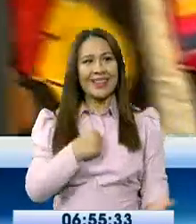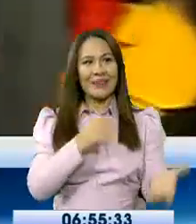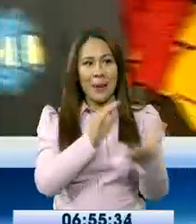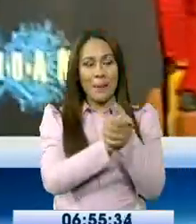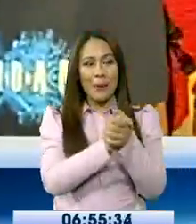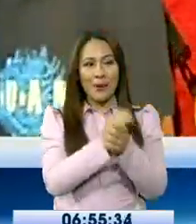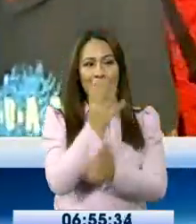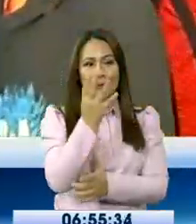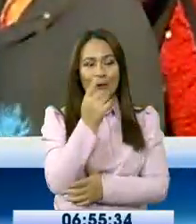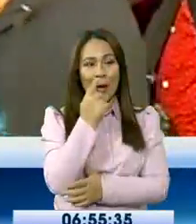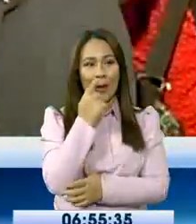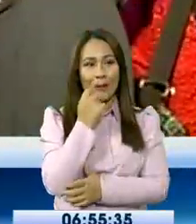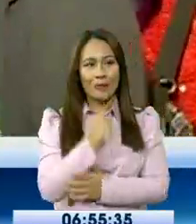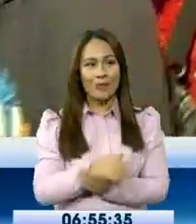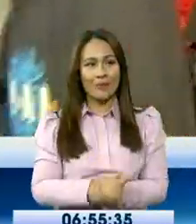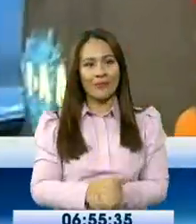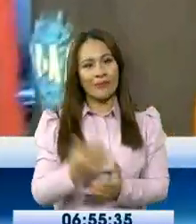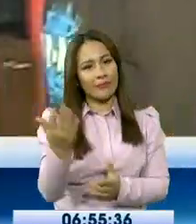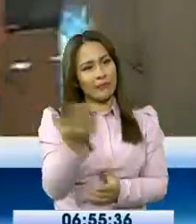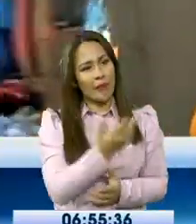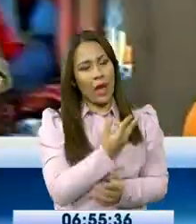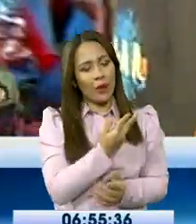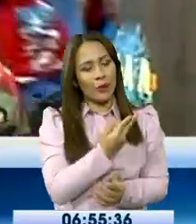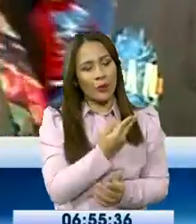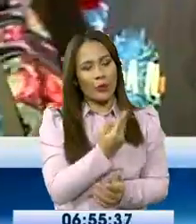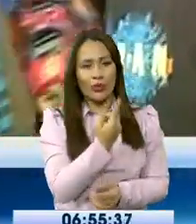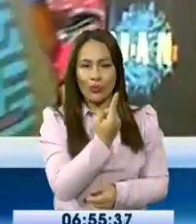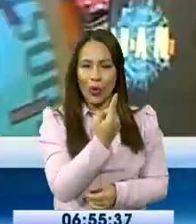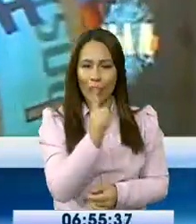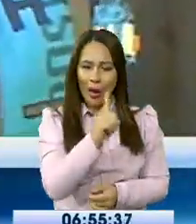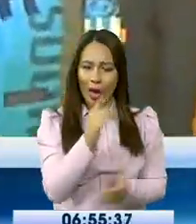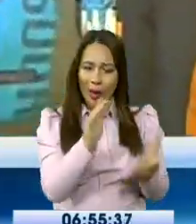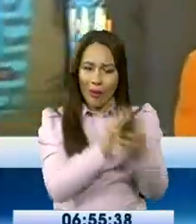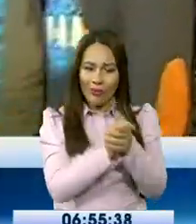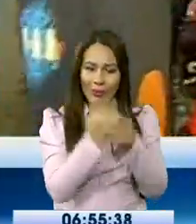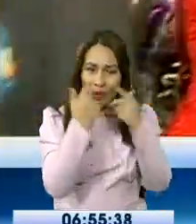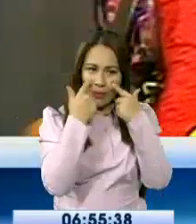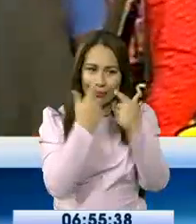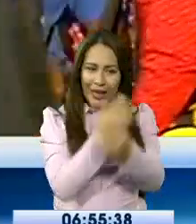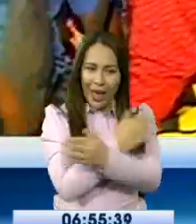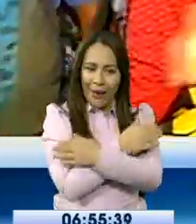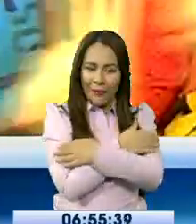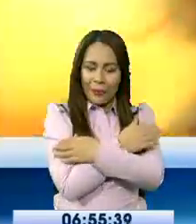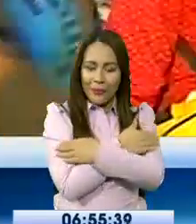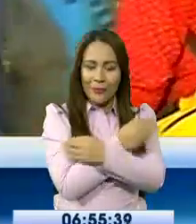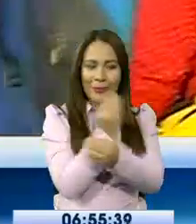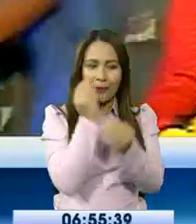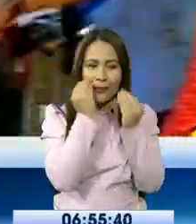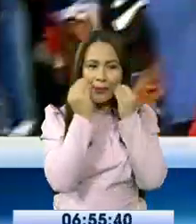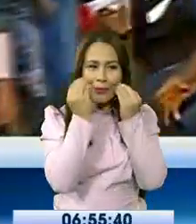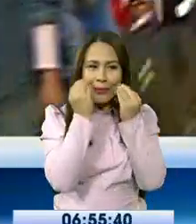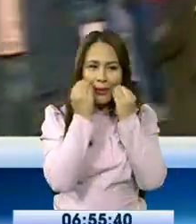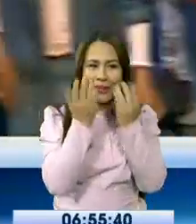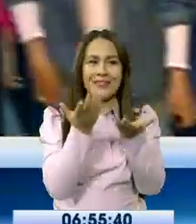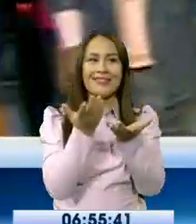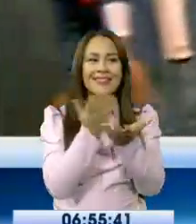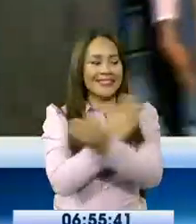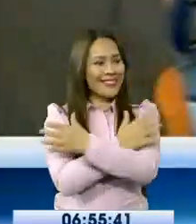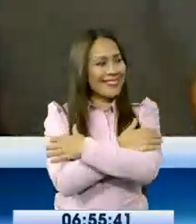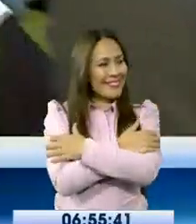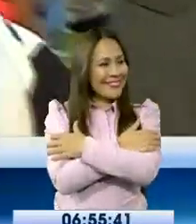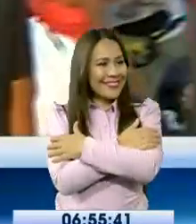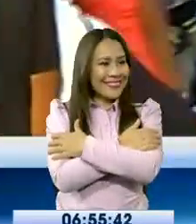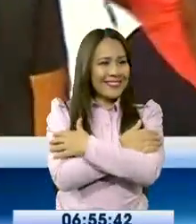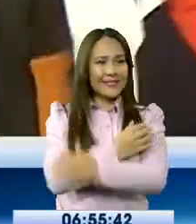él es su esposo? Póngase al lado de su esposo, no sé qué es sola. Cuida a su esposa, abrácela. Váyanse bien apapachaditos de